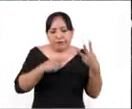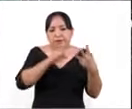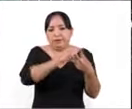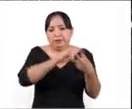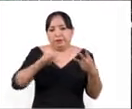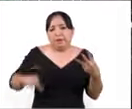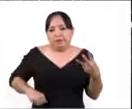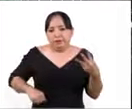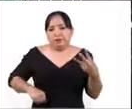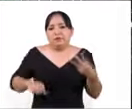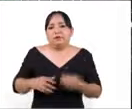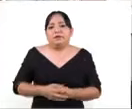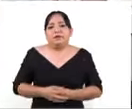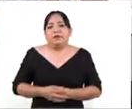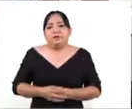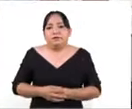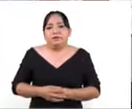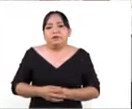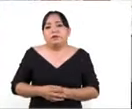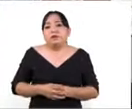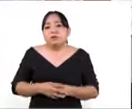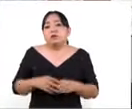que...? Son